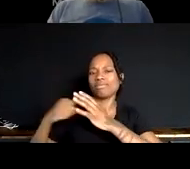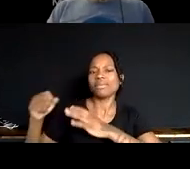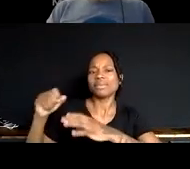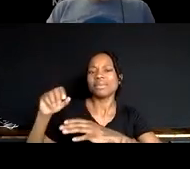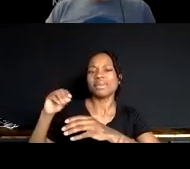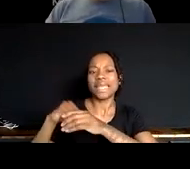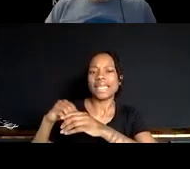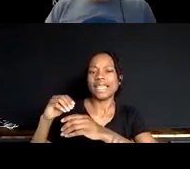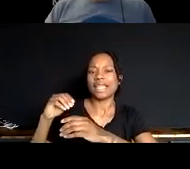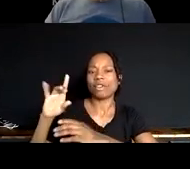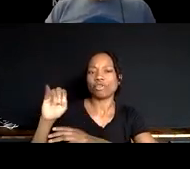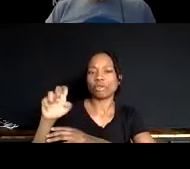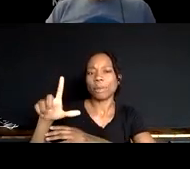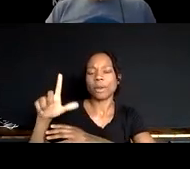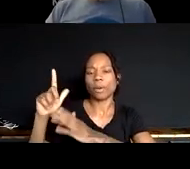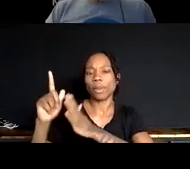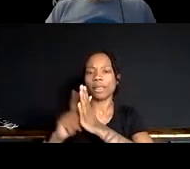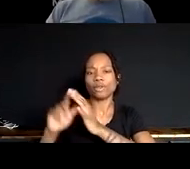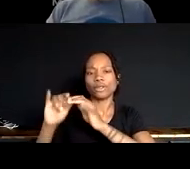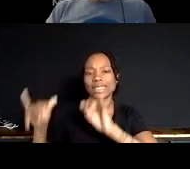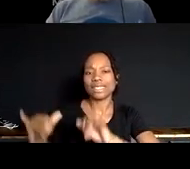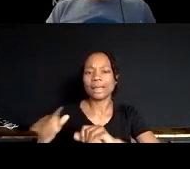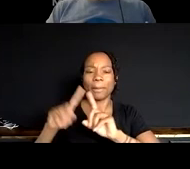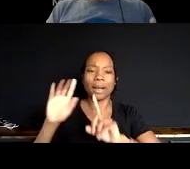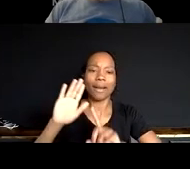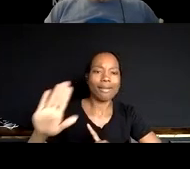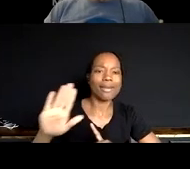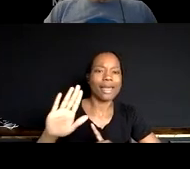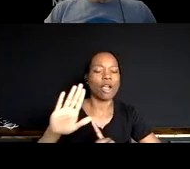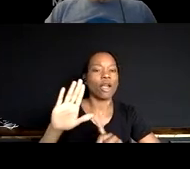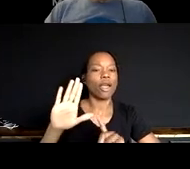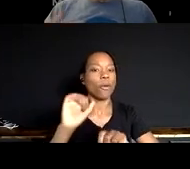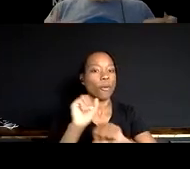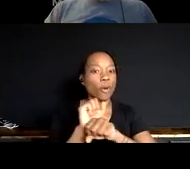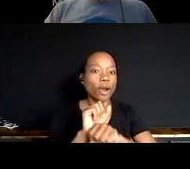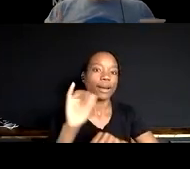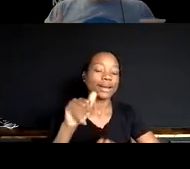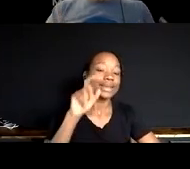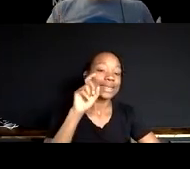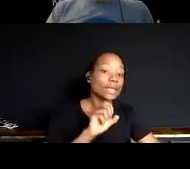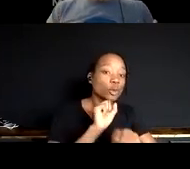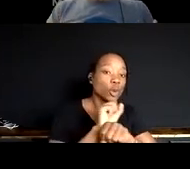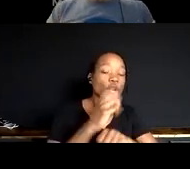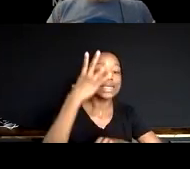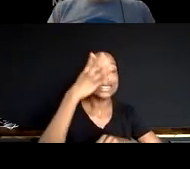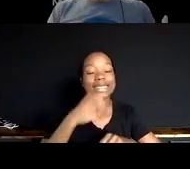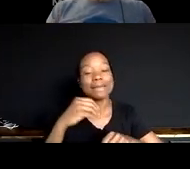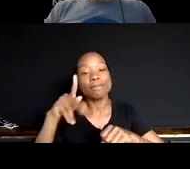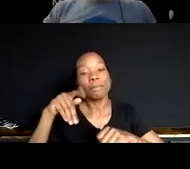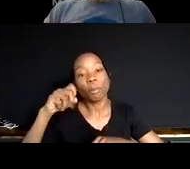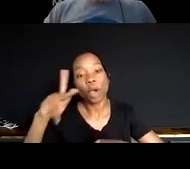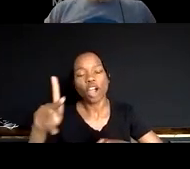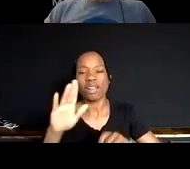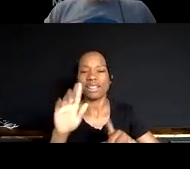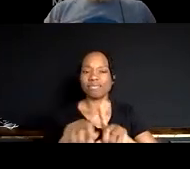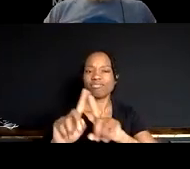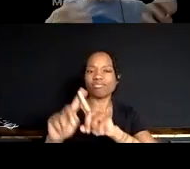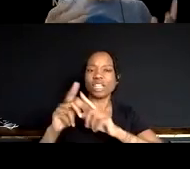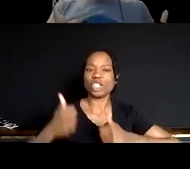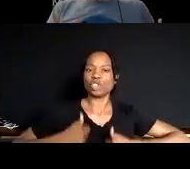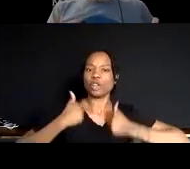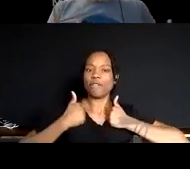sus actividades no están vendiendo cigarrillos o haciendo trabajo sexual o viviendo o durmiendo en un parque. Todas